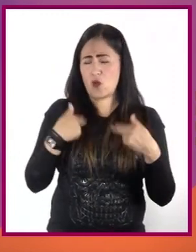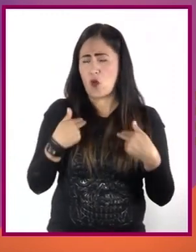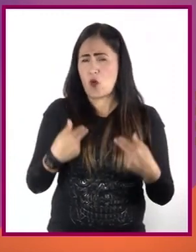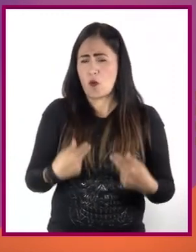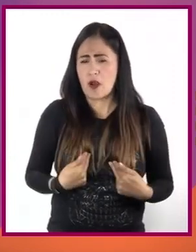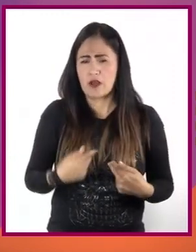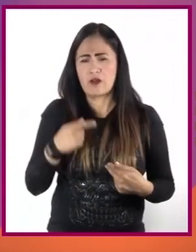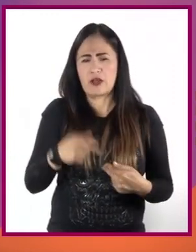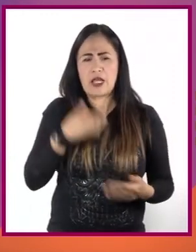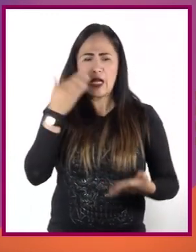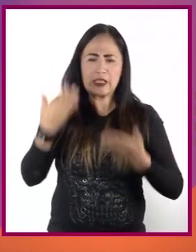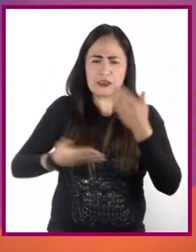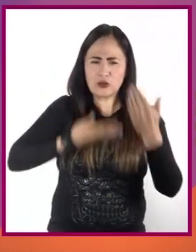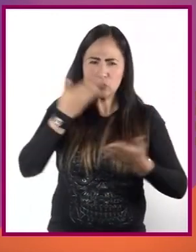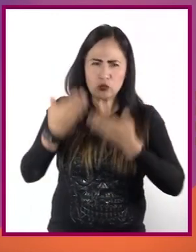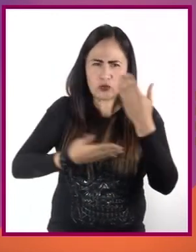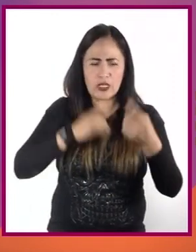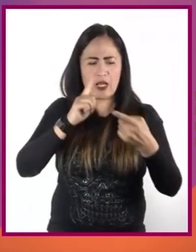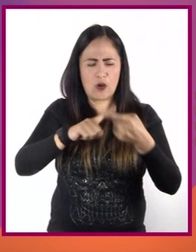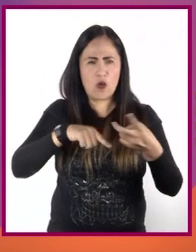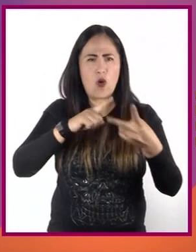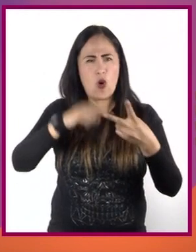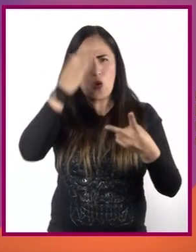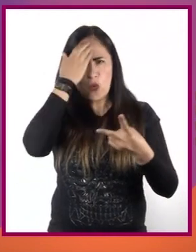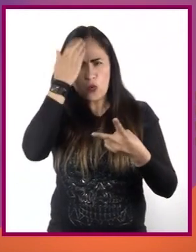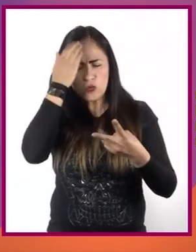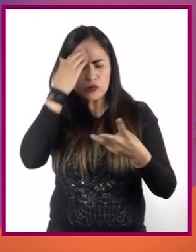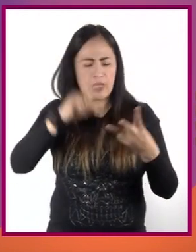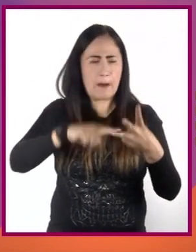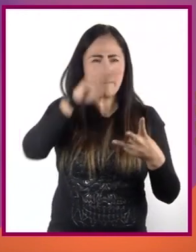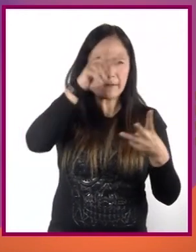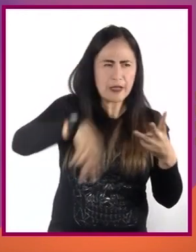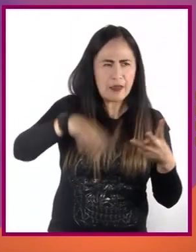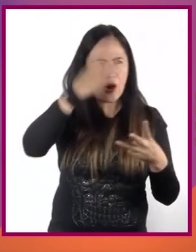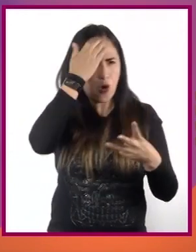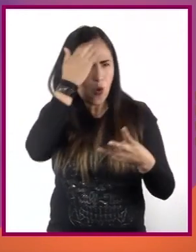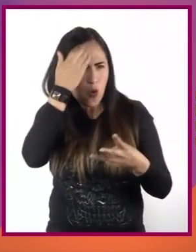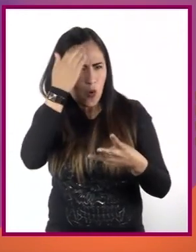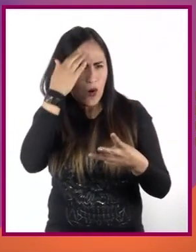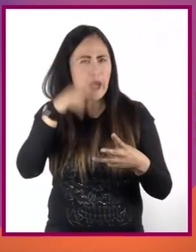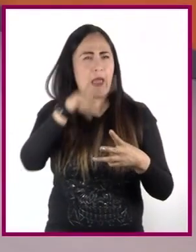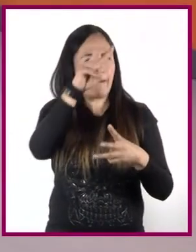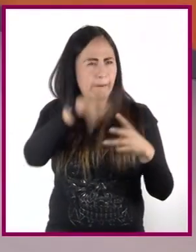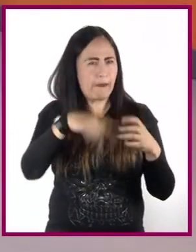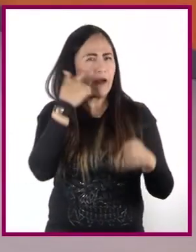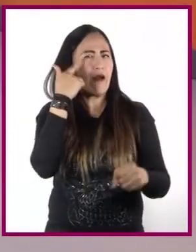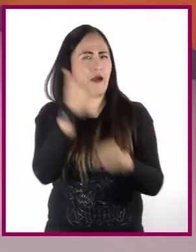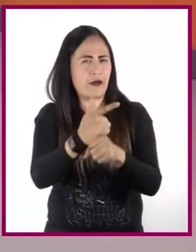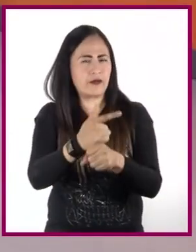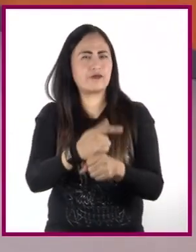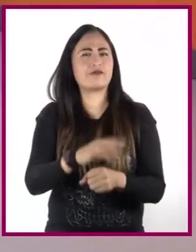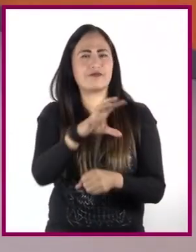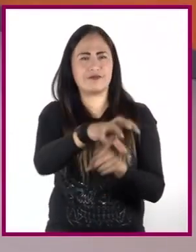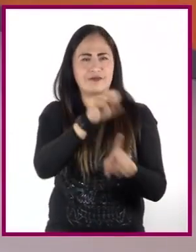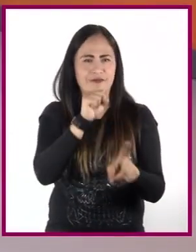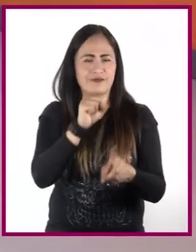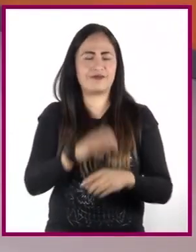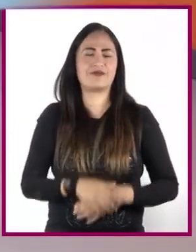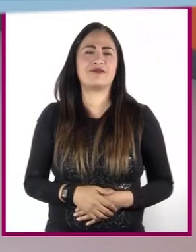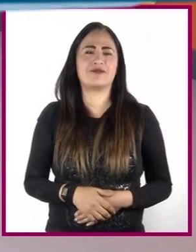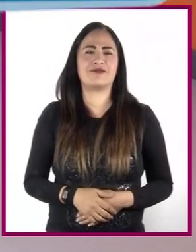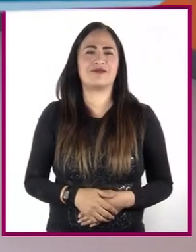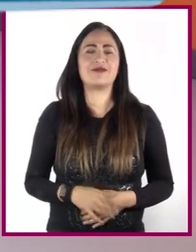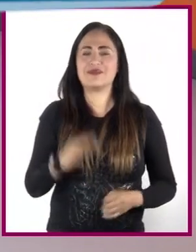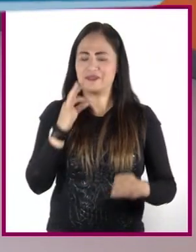destinado tanto a estudiar como a conocer, tanto a buscar la verdad como a encontrarla. Llegamos